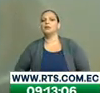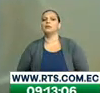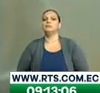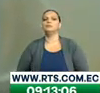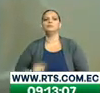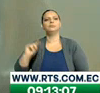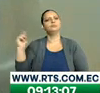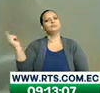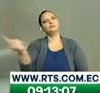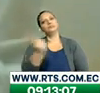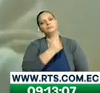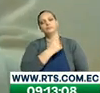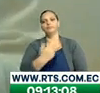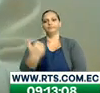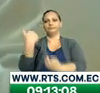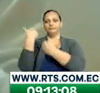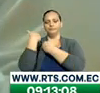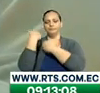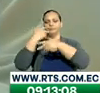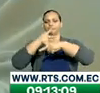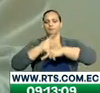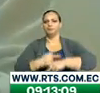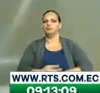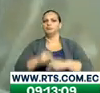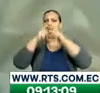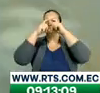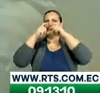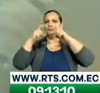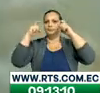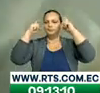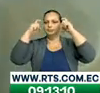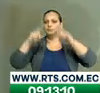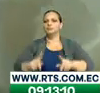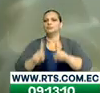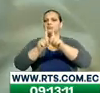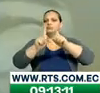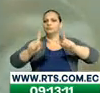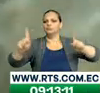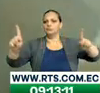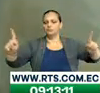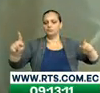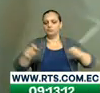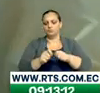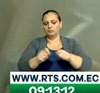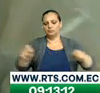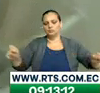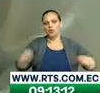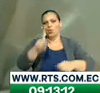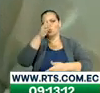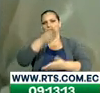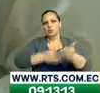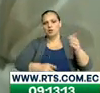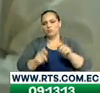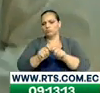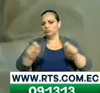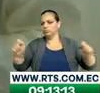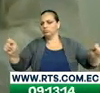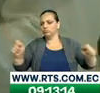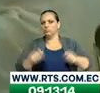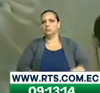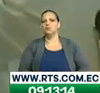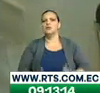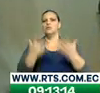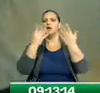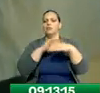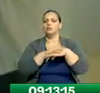los cuidados. Mascarilla sobre todo, distanciamiento social, mínimo metro y medio, y por supuesto el lavado permanente